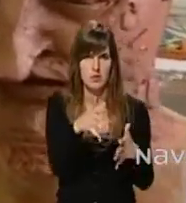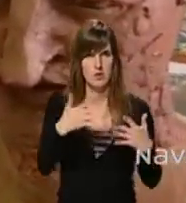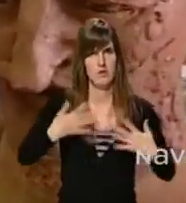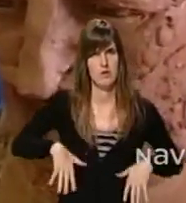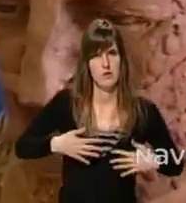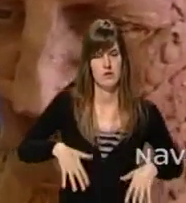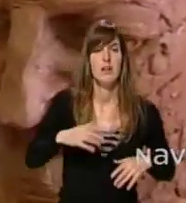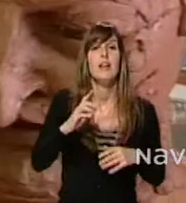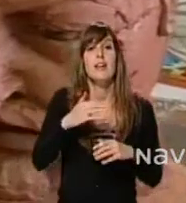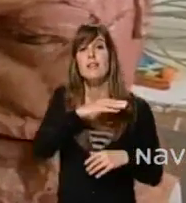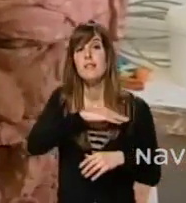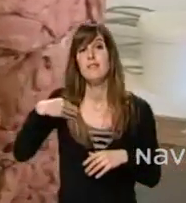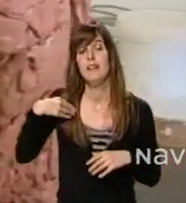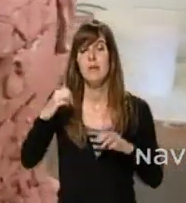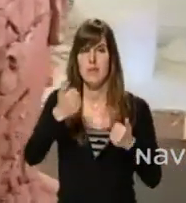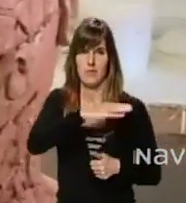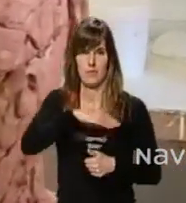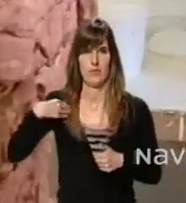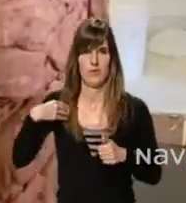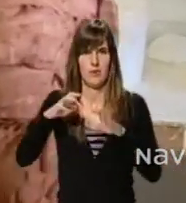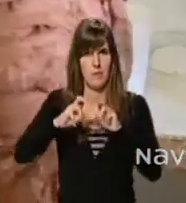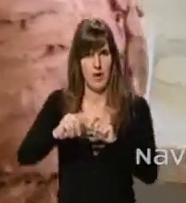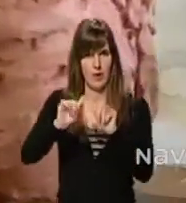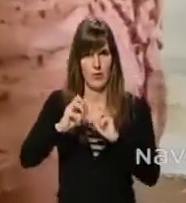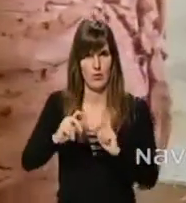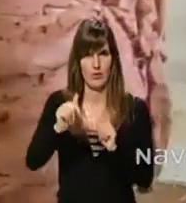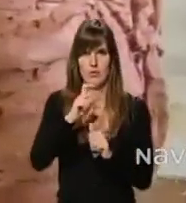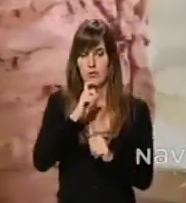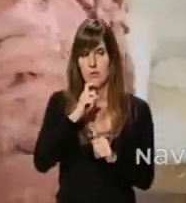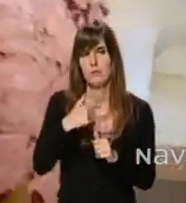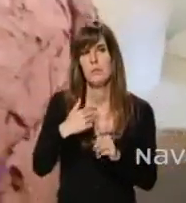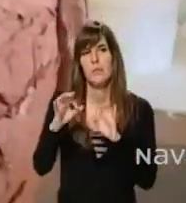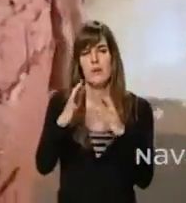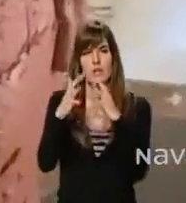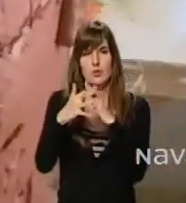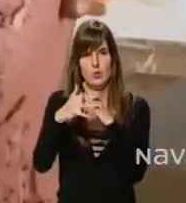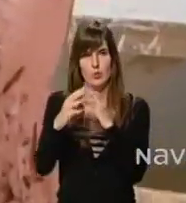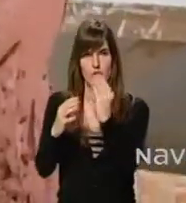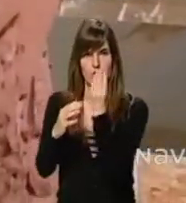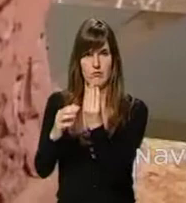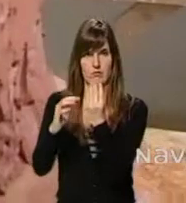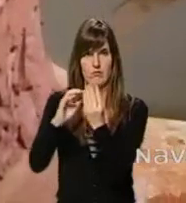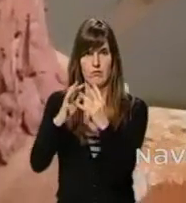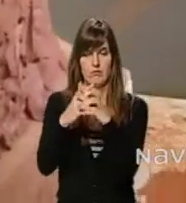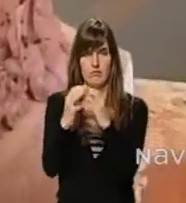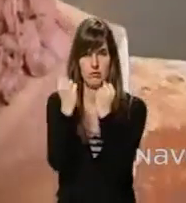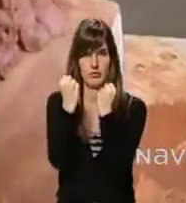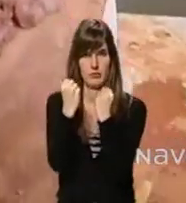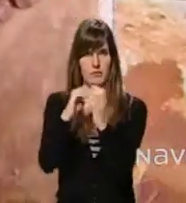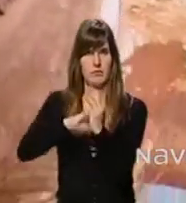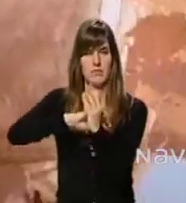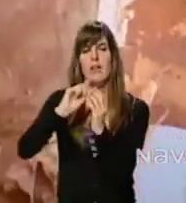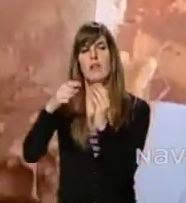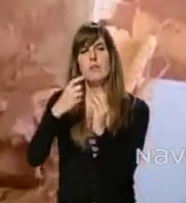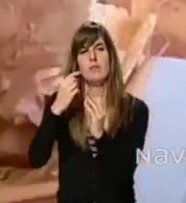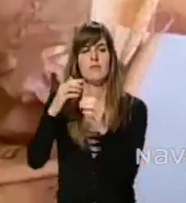tal. Y aquí ya el modelado en arcilla, que esto consiste en una estructura interna que sostiene pues toda la arcilla que se va añadiendo